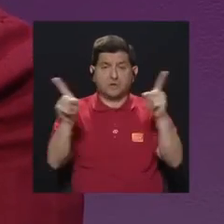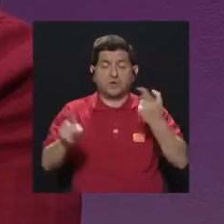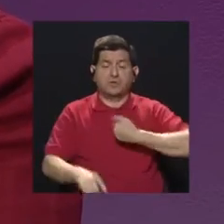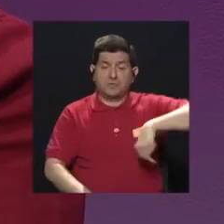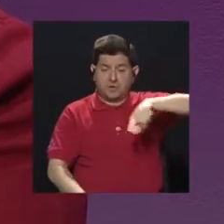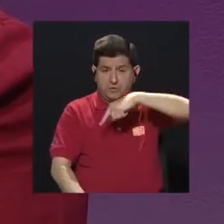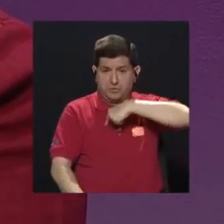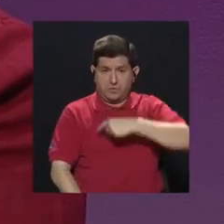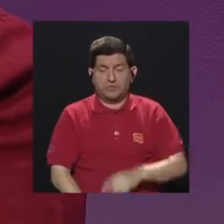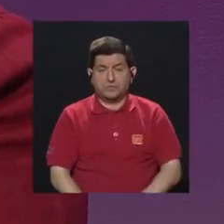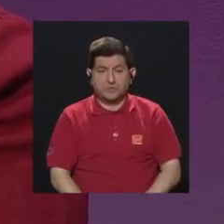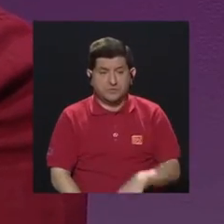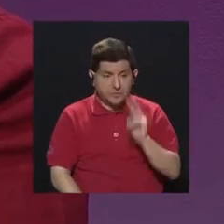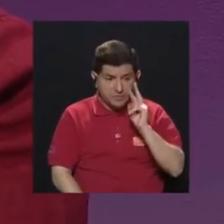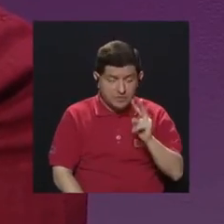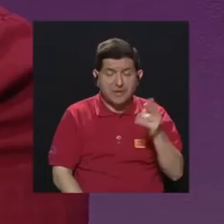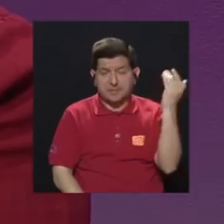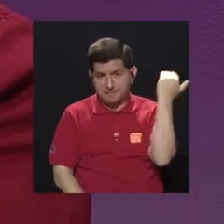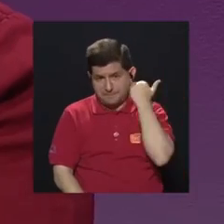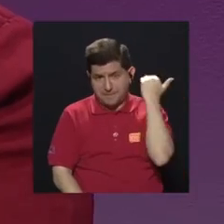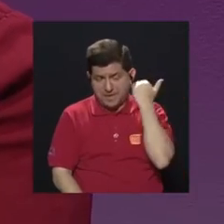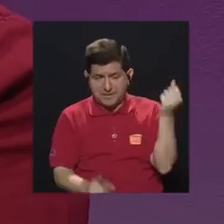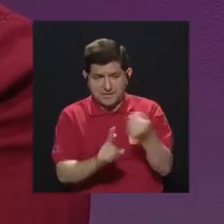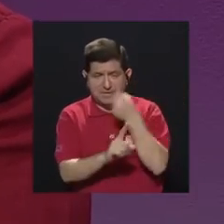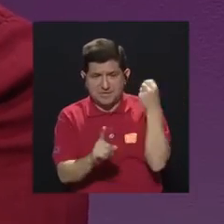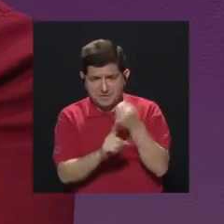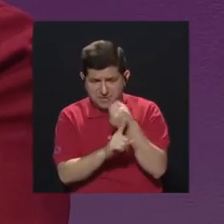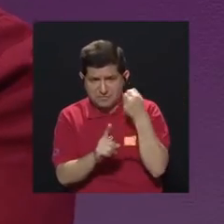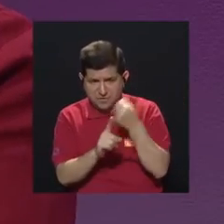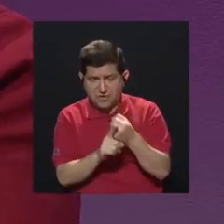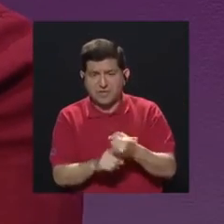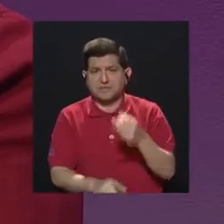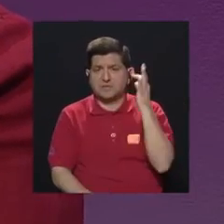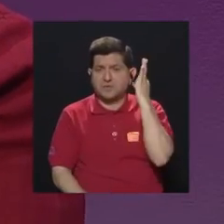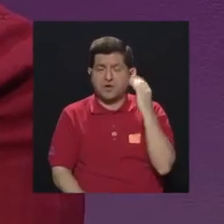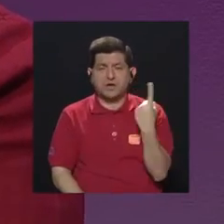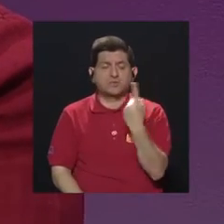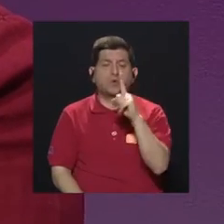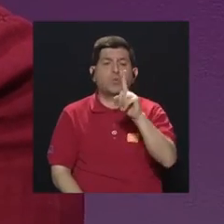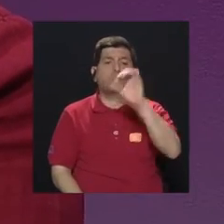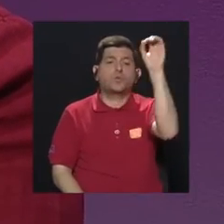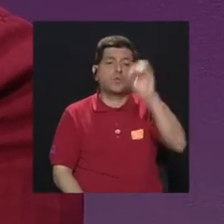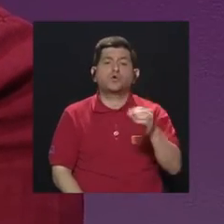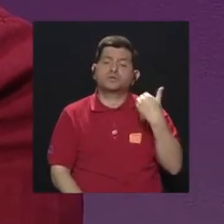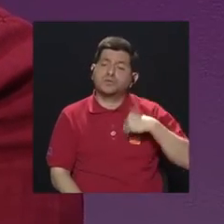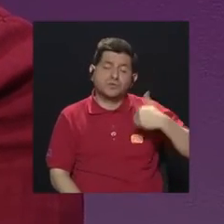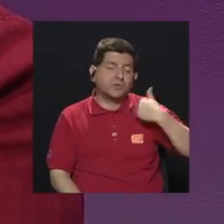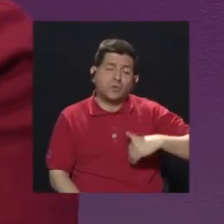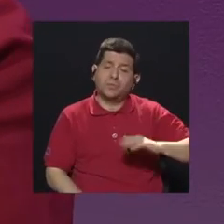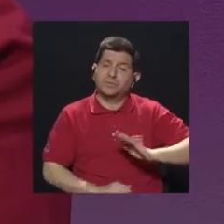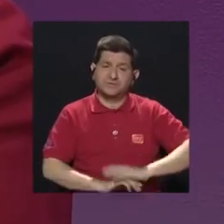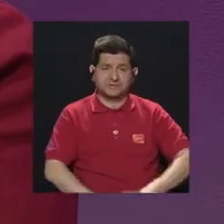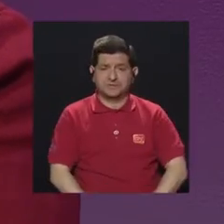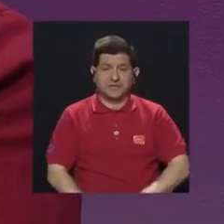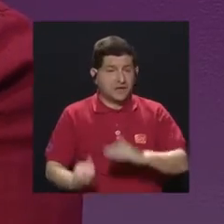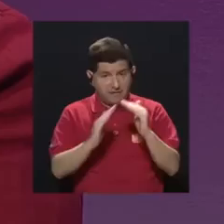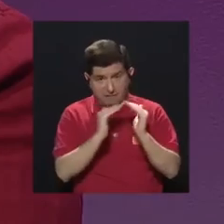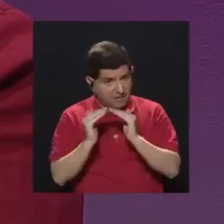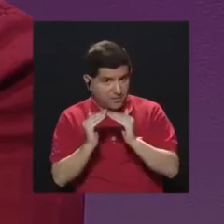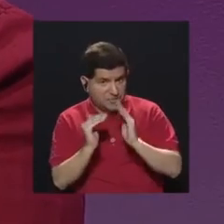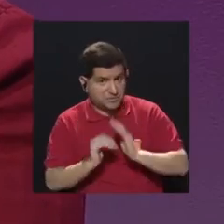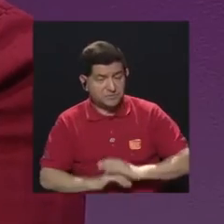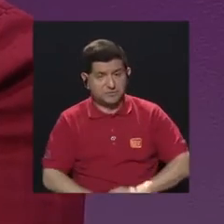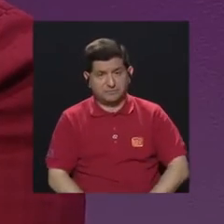bits son son víctimas de violencia por parte de las mujeres sólo un 1% de los hombres de la población